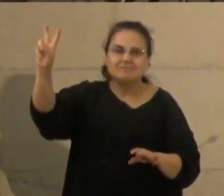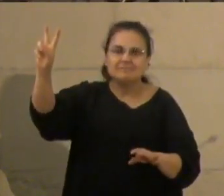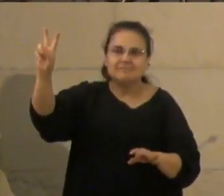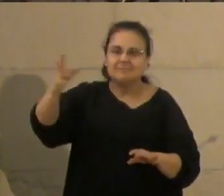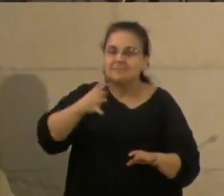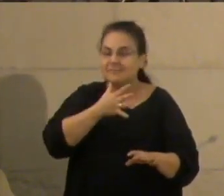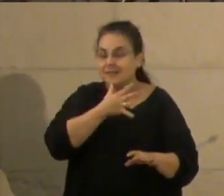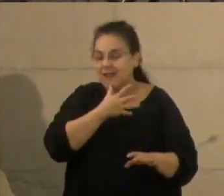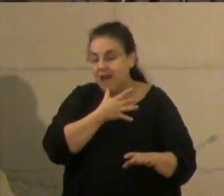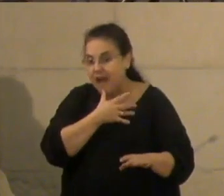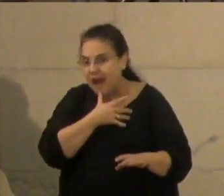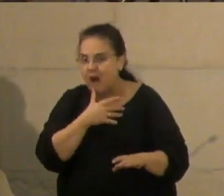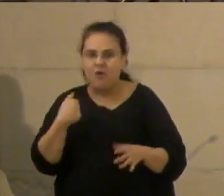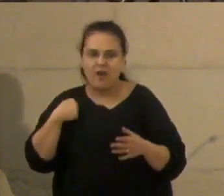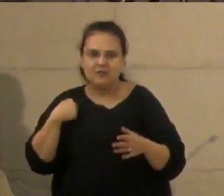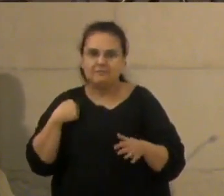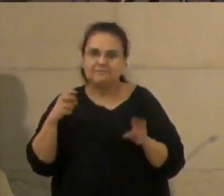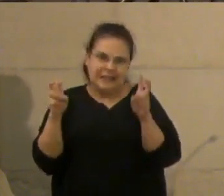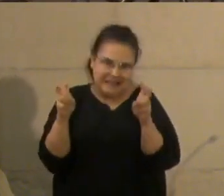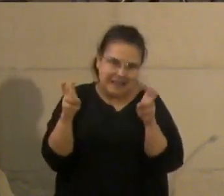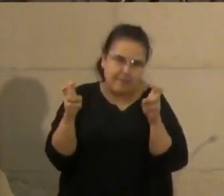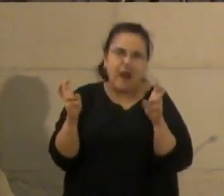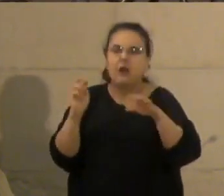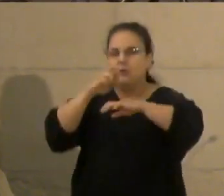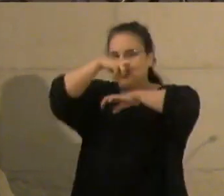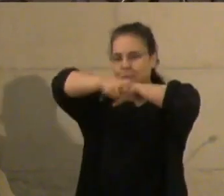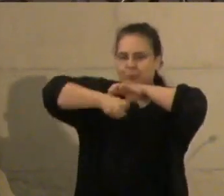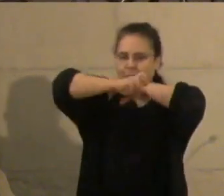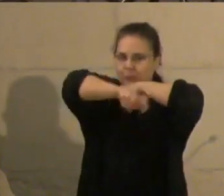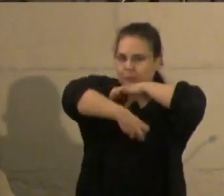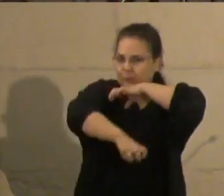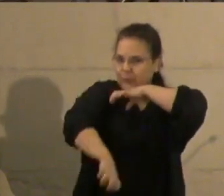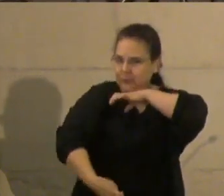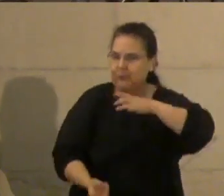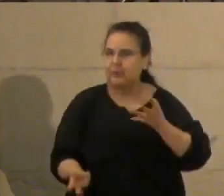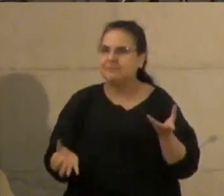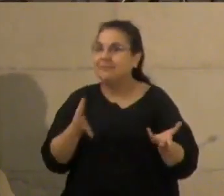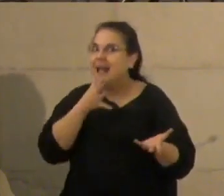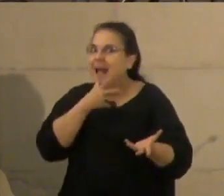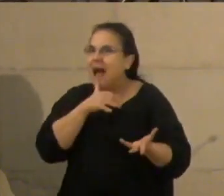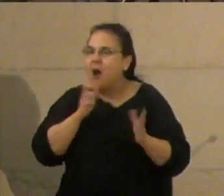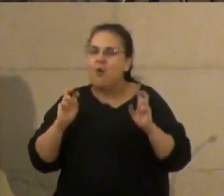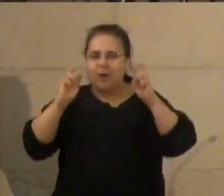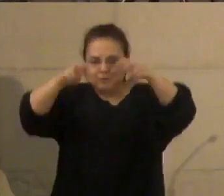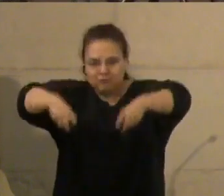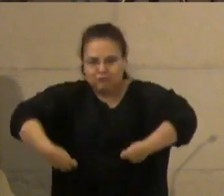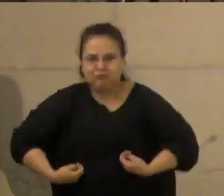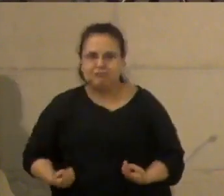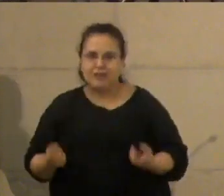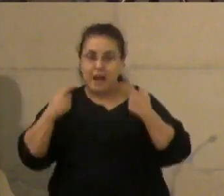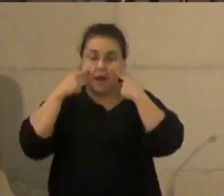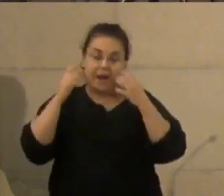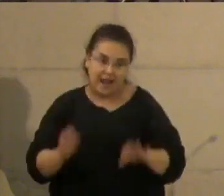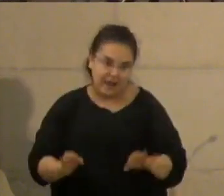Ahora que se habla de la desescalada, ahora que ya empezamos a querer volver a una realidad que no va a ser tal y